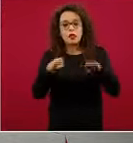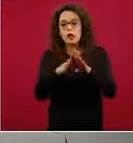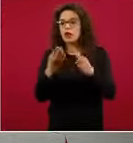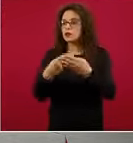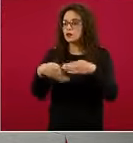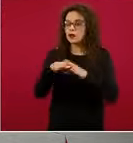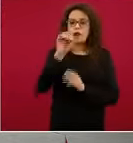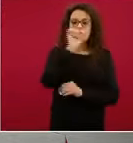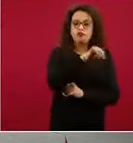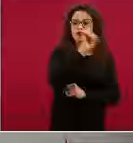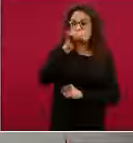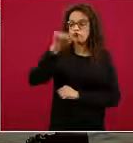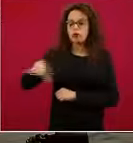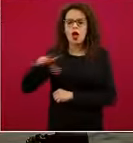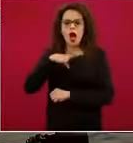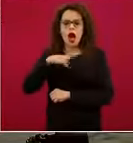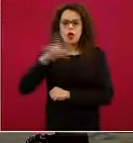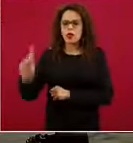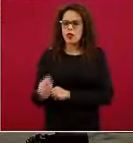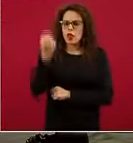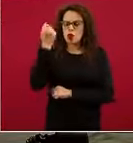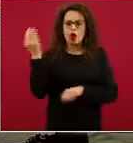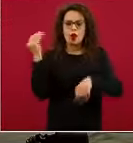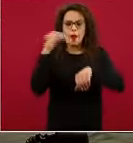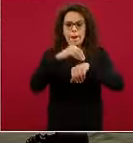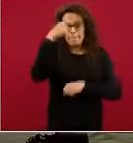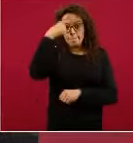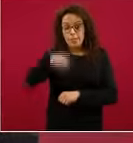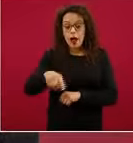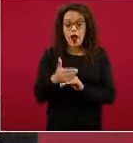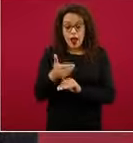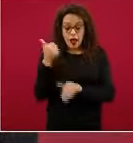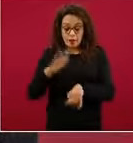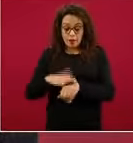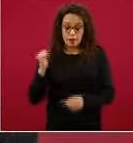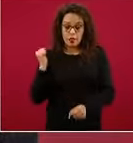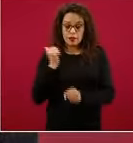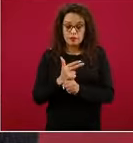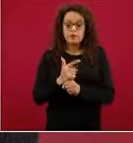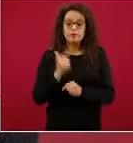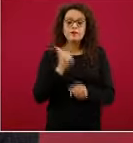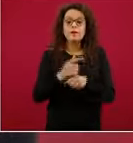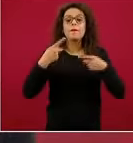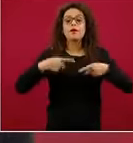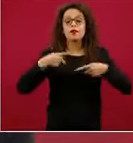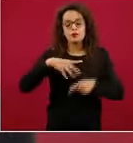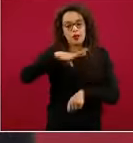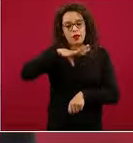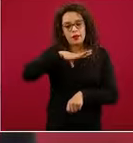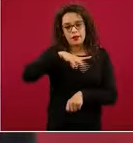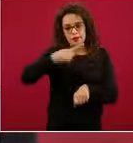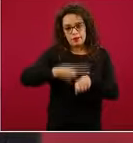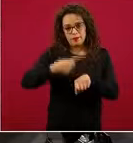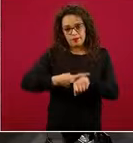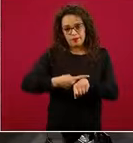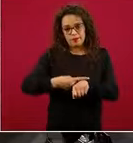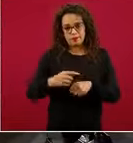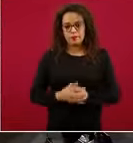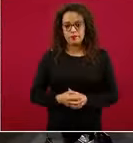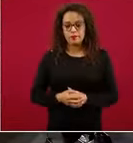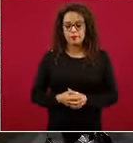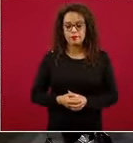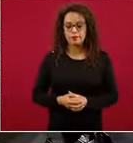dispositivos electrónicos e innovación tecnológica para identificar más tempranamente a las personas enfermas. Entonces, no sorprende que